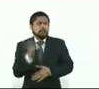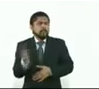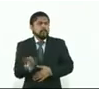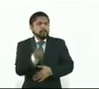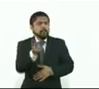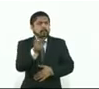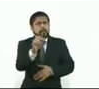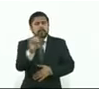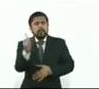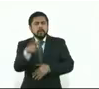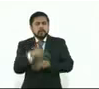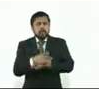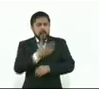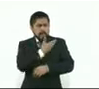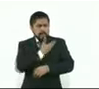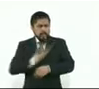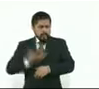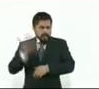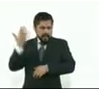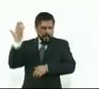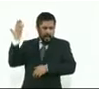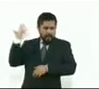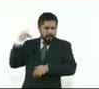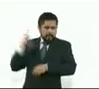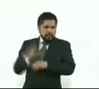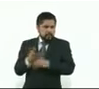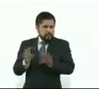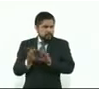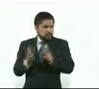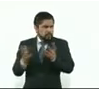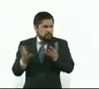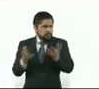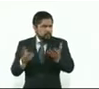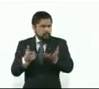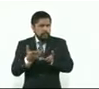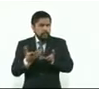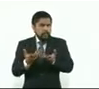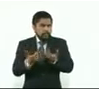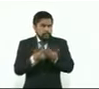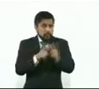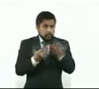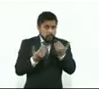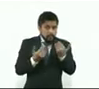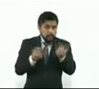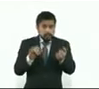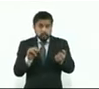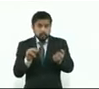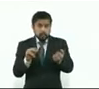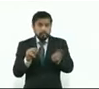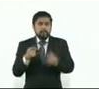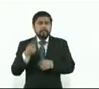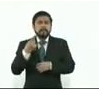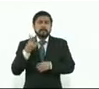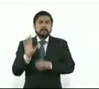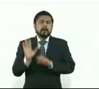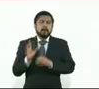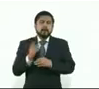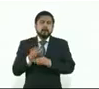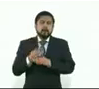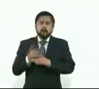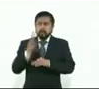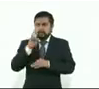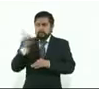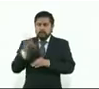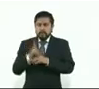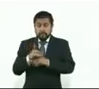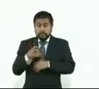incorporó estas 70 coordinaciones, ¿no se había sumado ninguna en lo que ha pasado sí, este tiempo? Sí, está, si me ayuda el jefe máximo, cuando